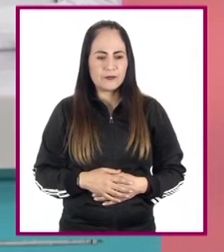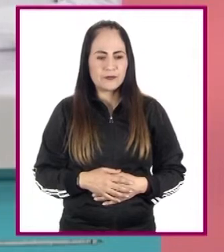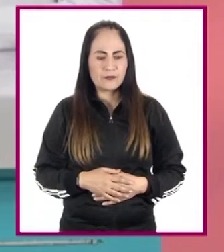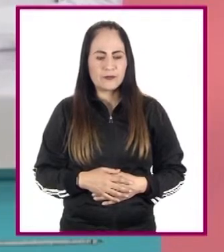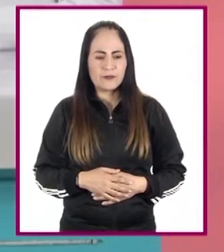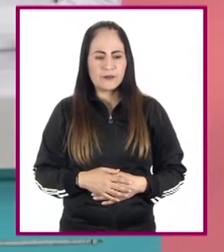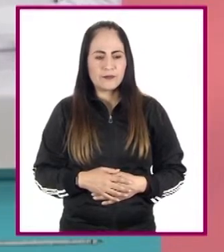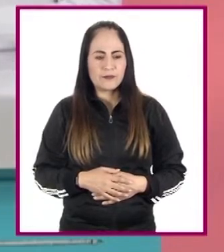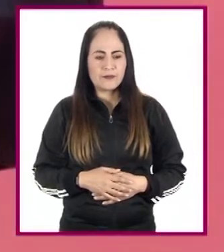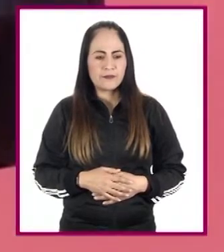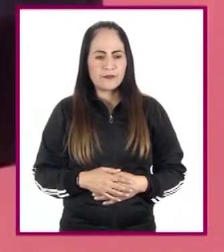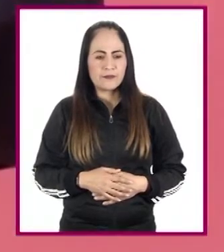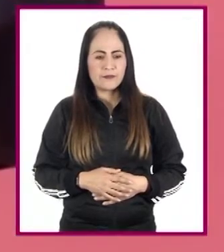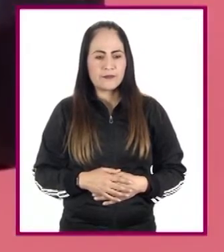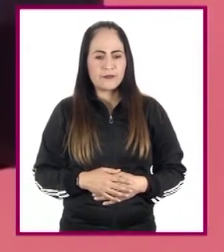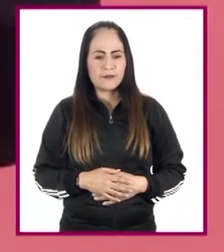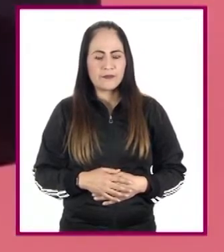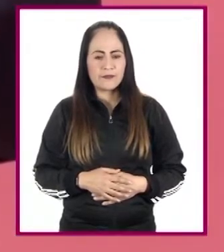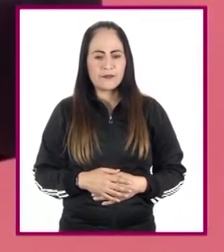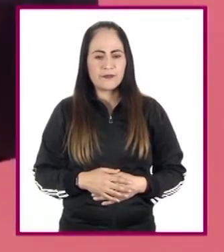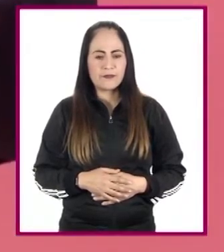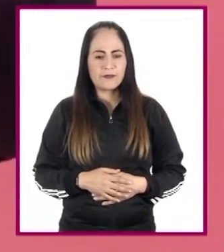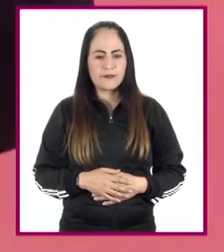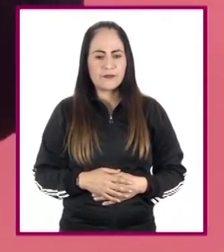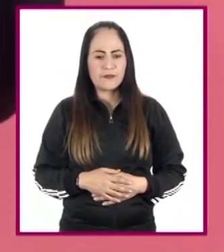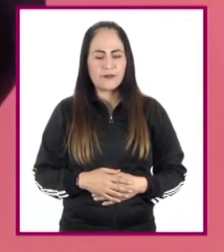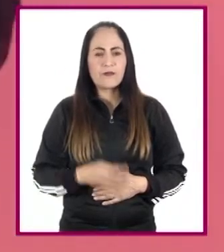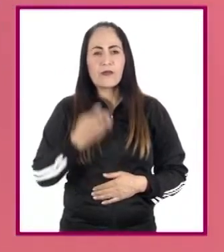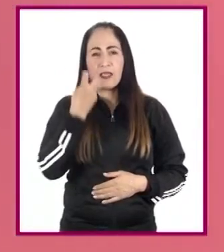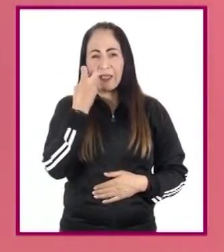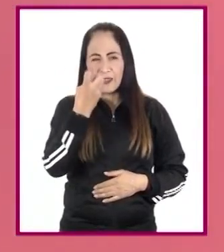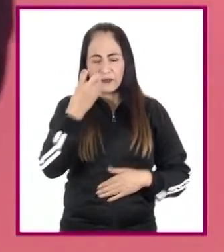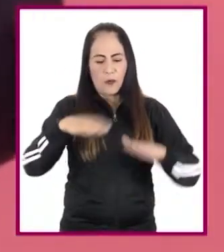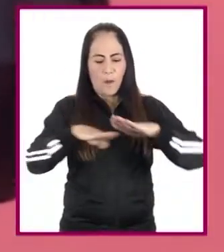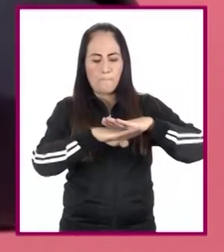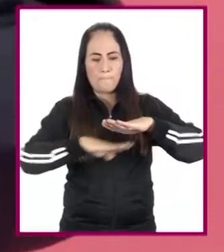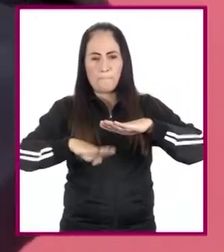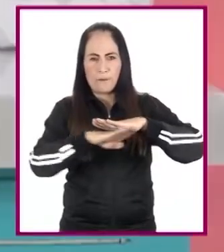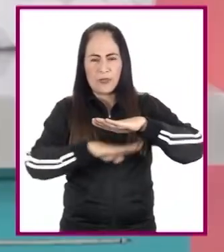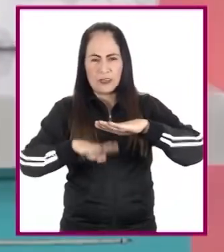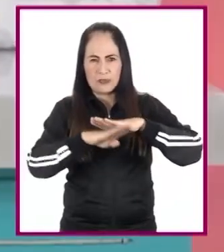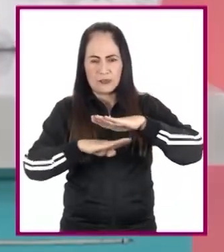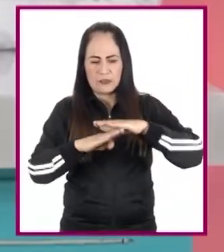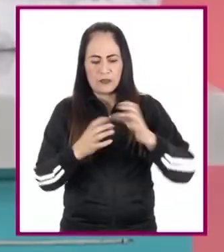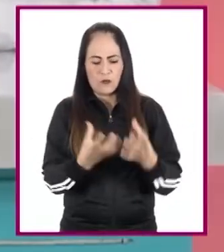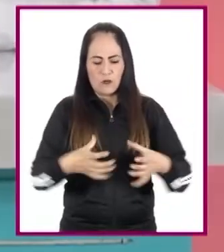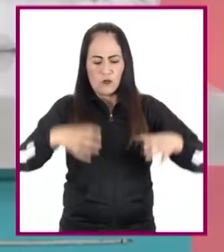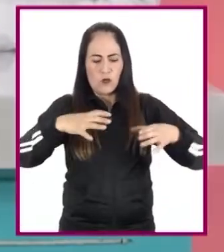Muy bien, las estoy colocando. Estos se van a ocupar como soporte para poder colocarlo dentro de la lata grande.